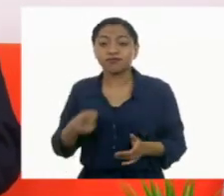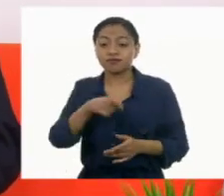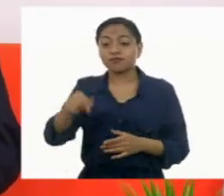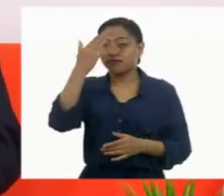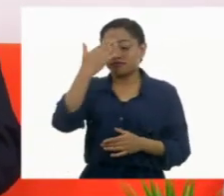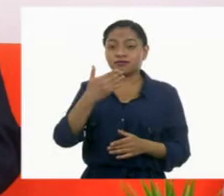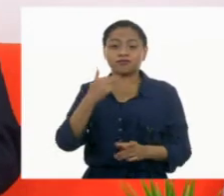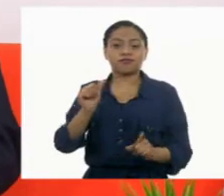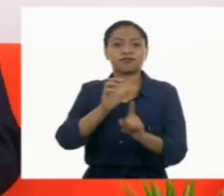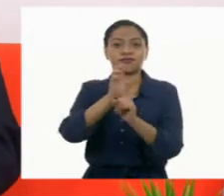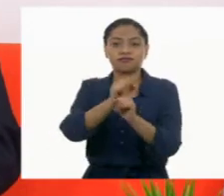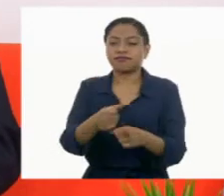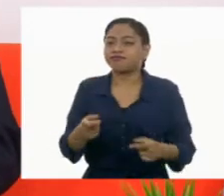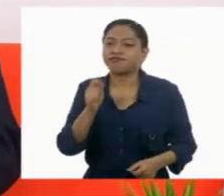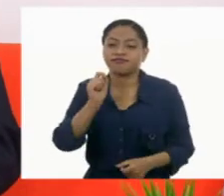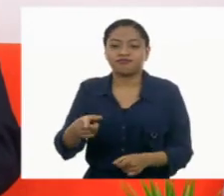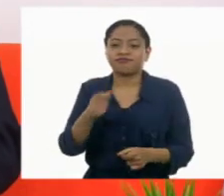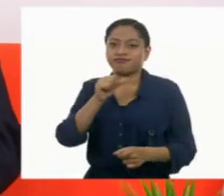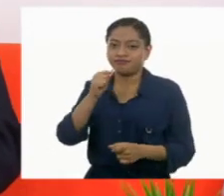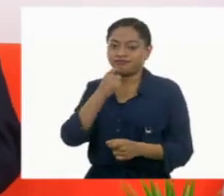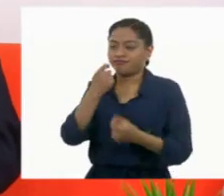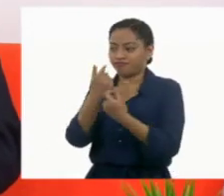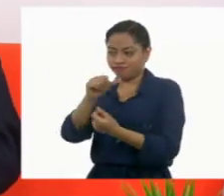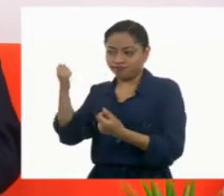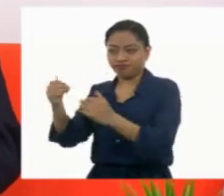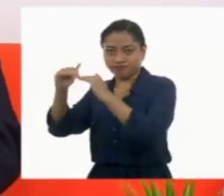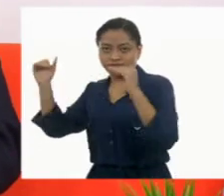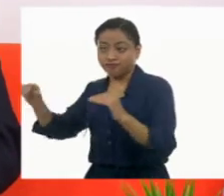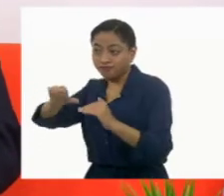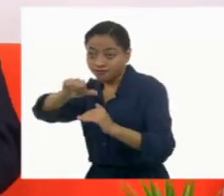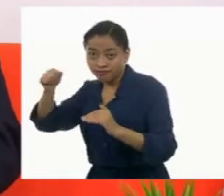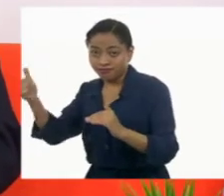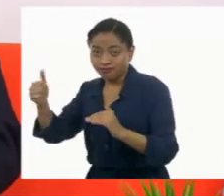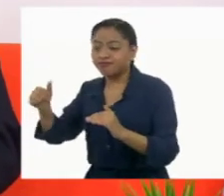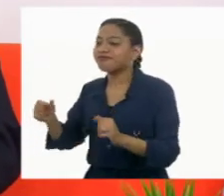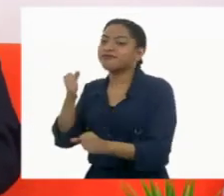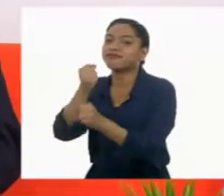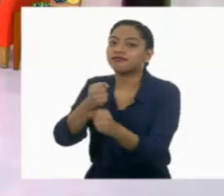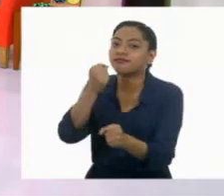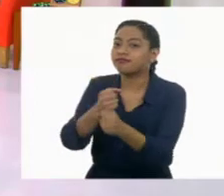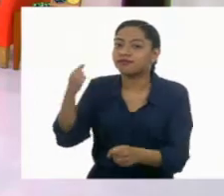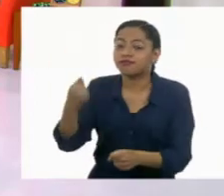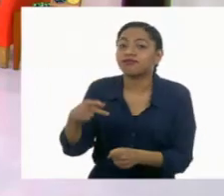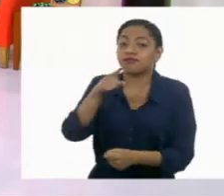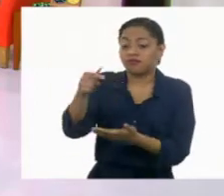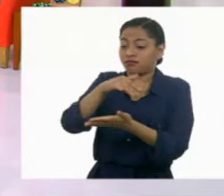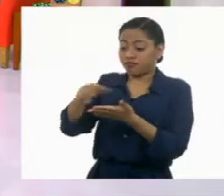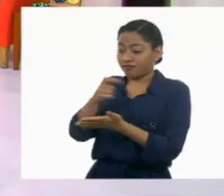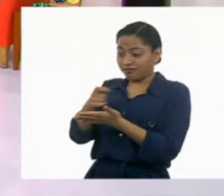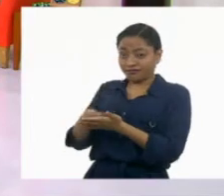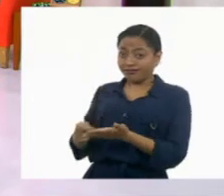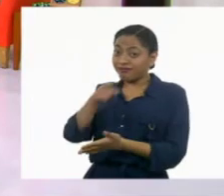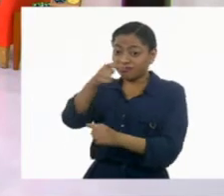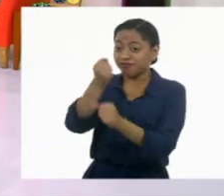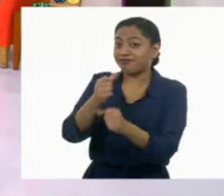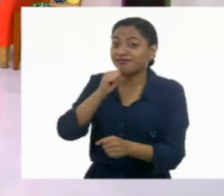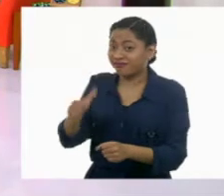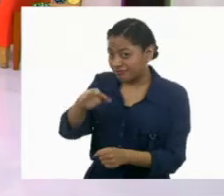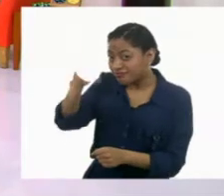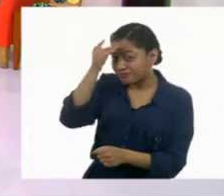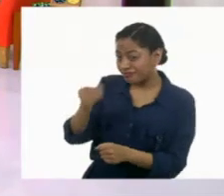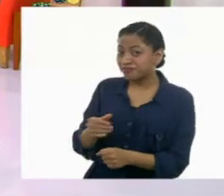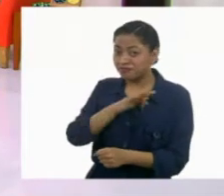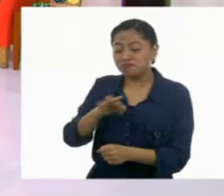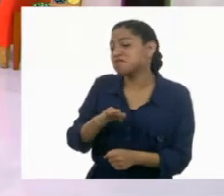como en todos los demás niños, en la práctica. Ningún niño aprende a leer y escribir sin hacerlo. Los niños con discapacidad